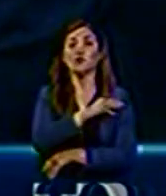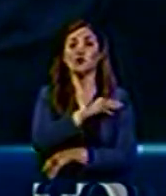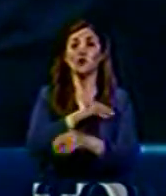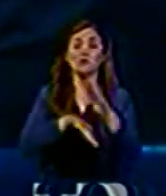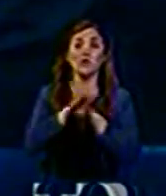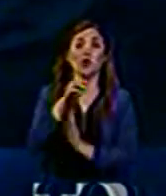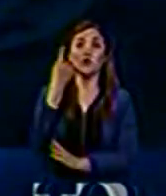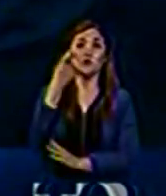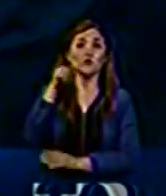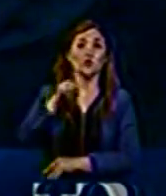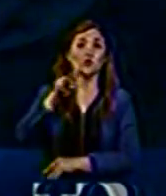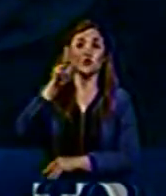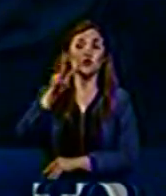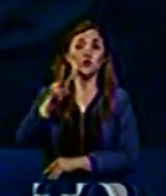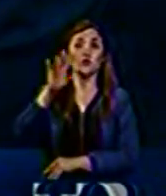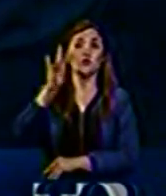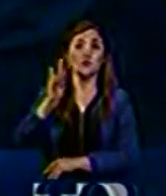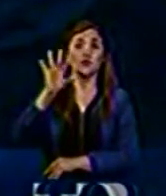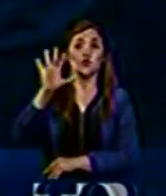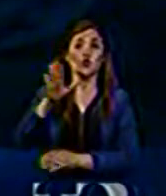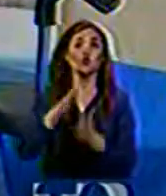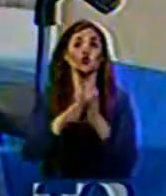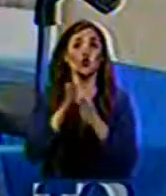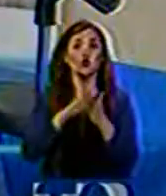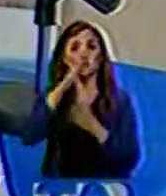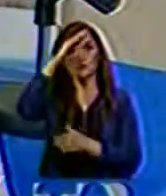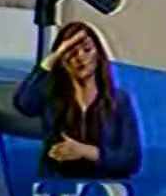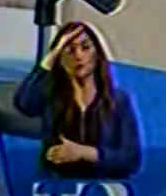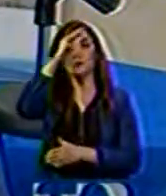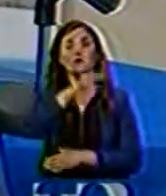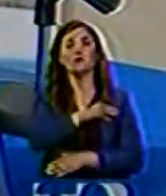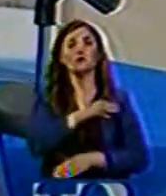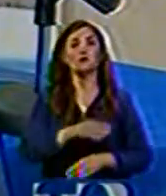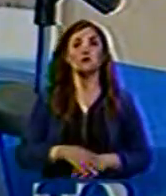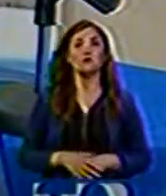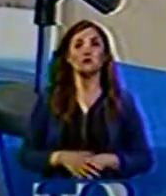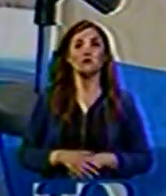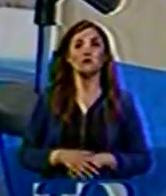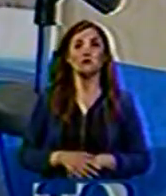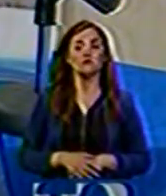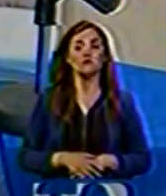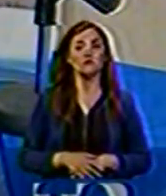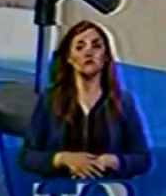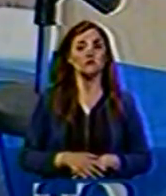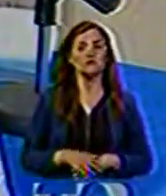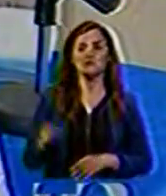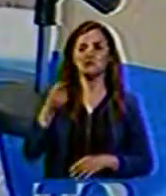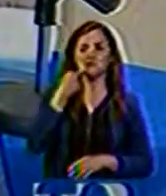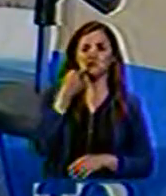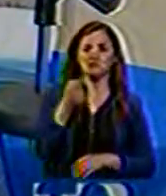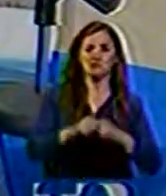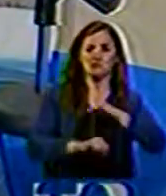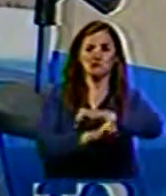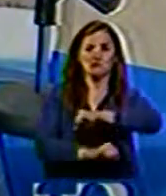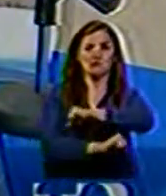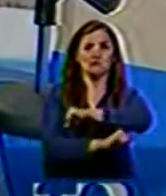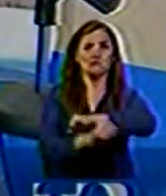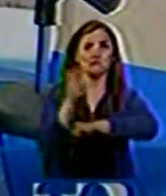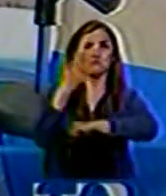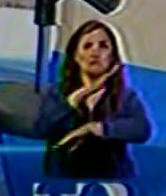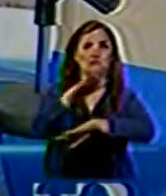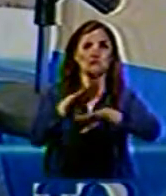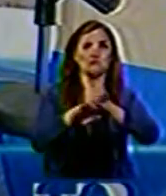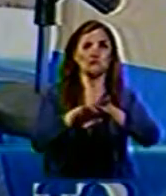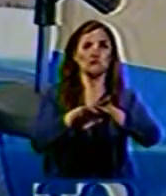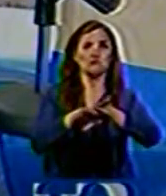de 11.275 socios militares. La impugnación planteada no tiene un sustento que sea sólido respecto